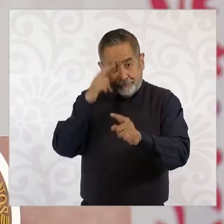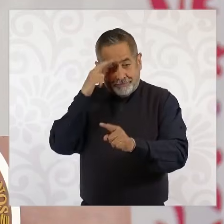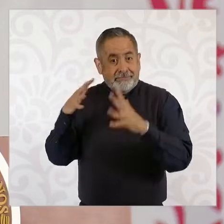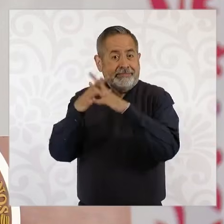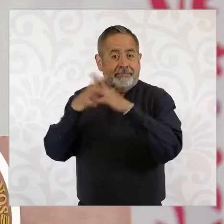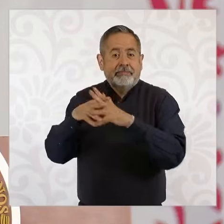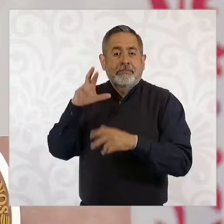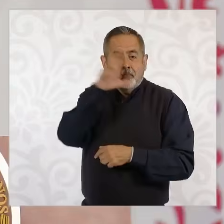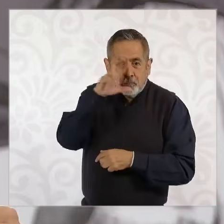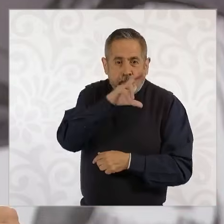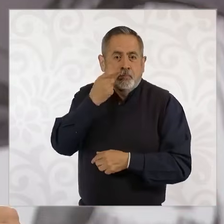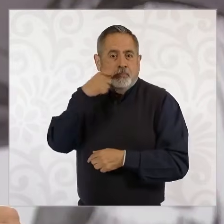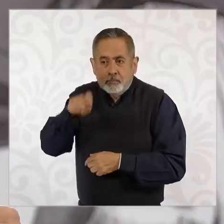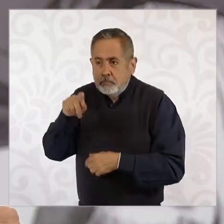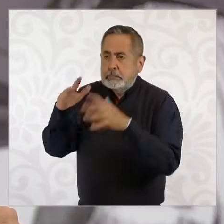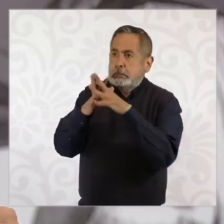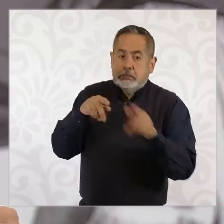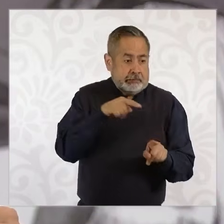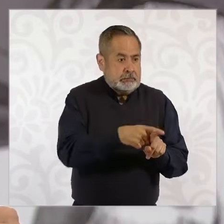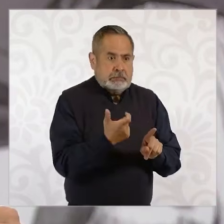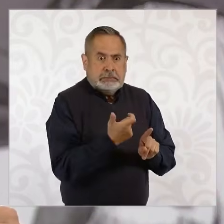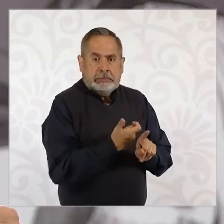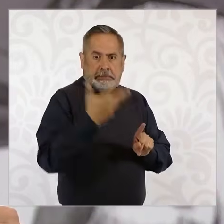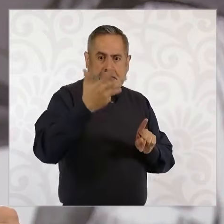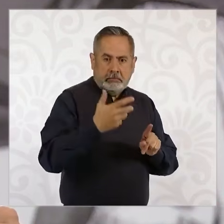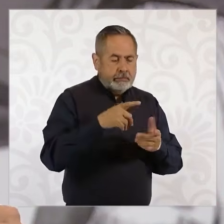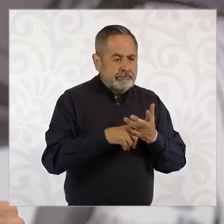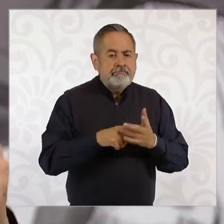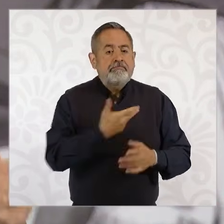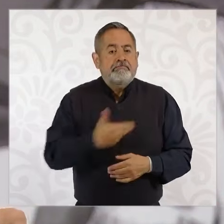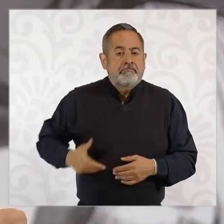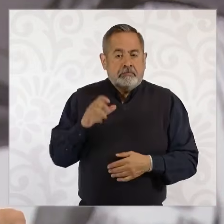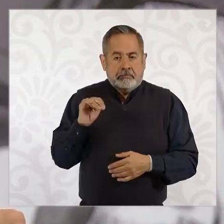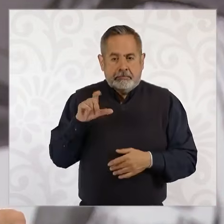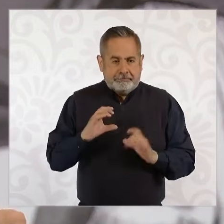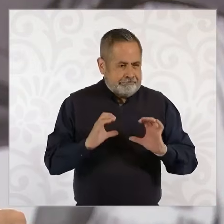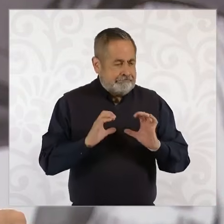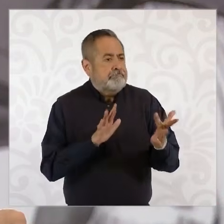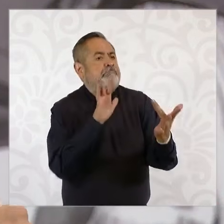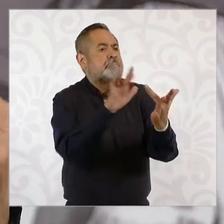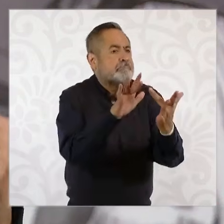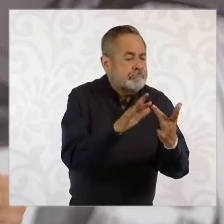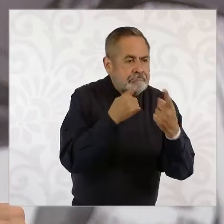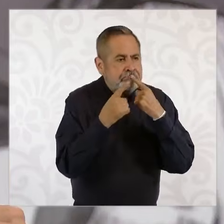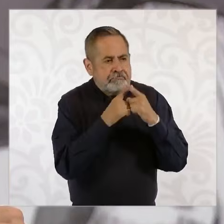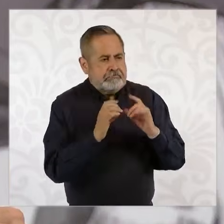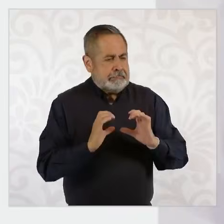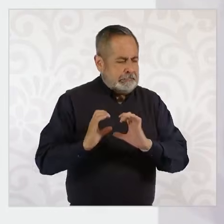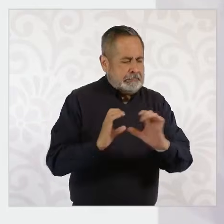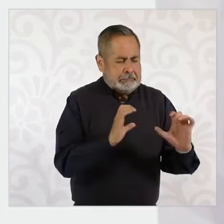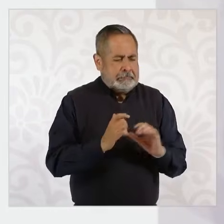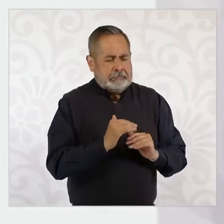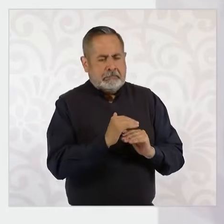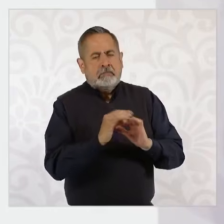precios principalmente de los granos y de otros productos, también de los combustibles. Entonces hubo ya hay un primer ejemplo de lo